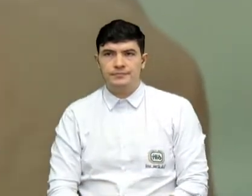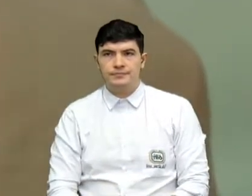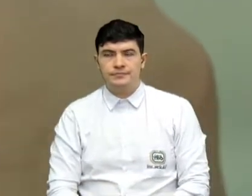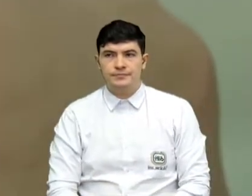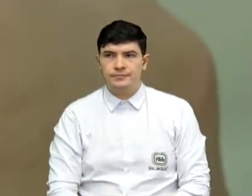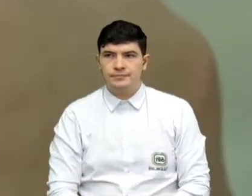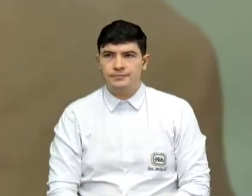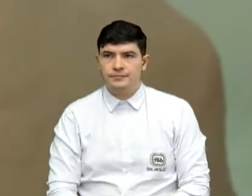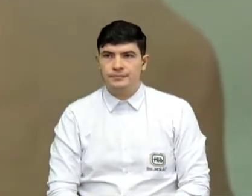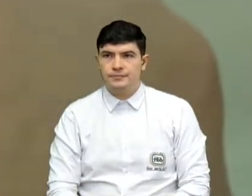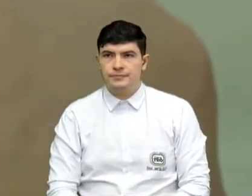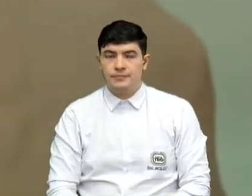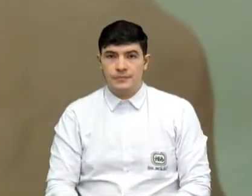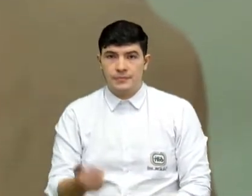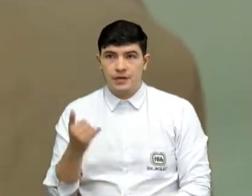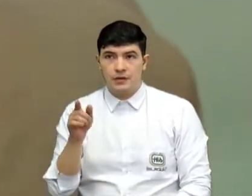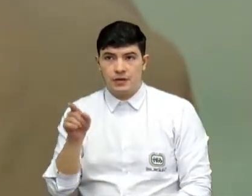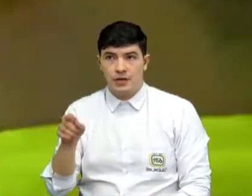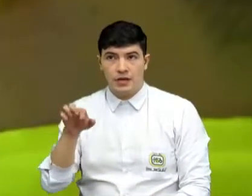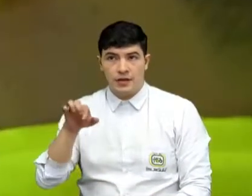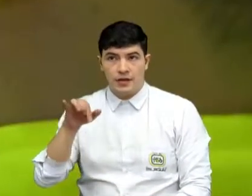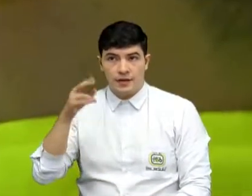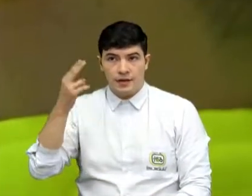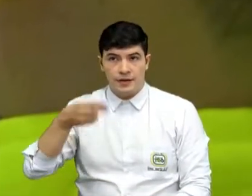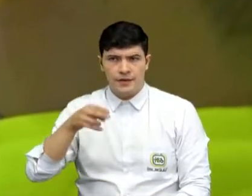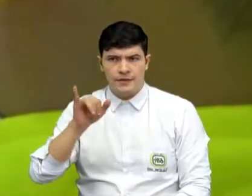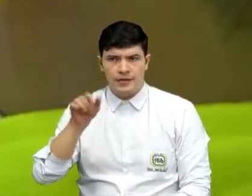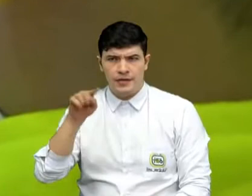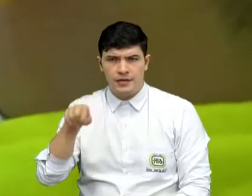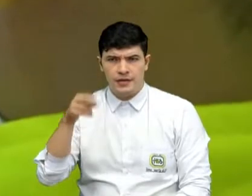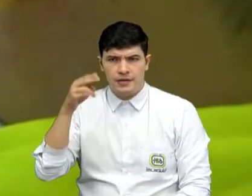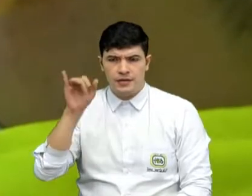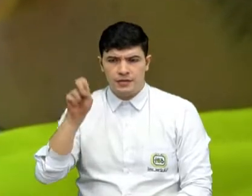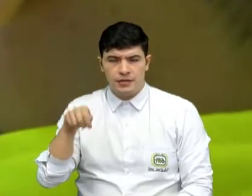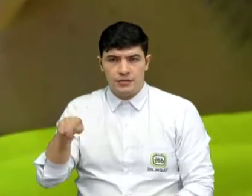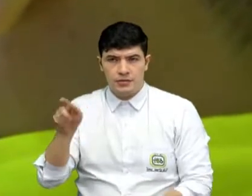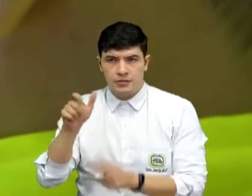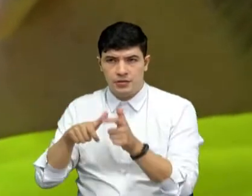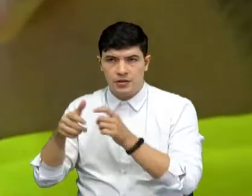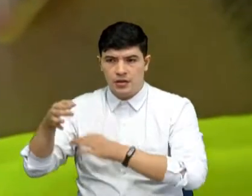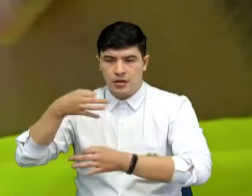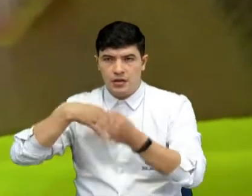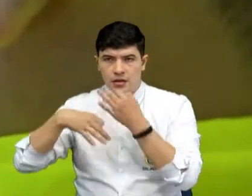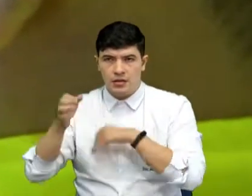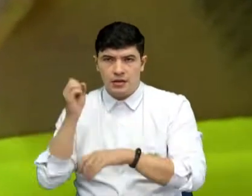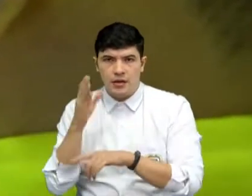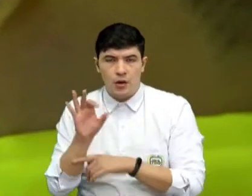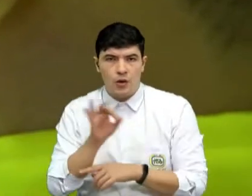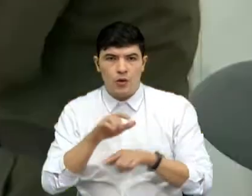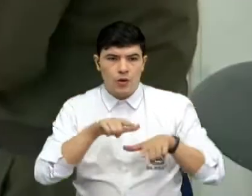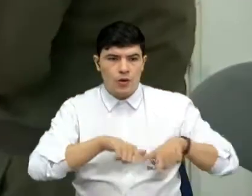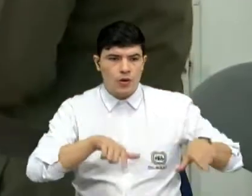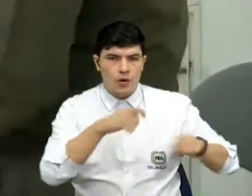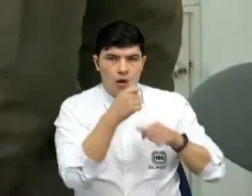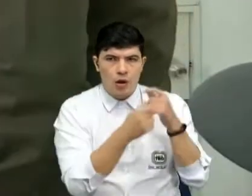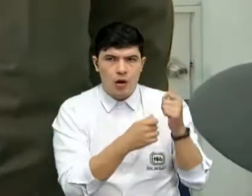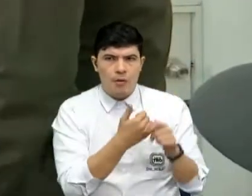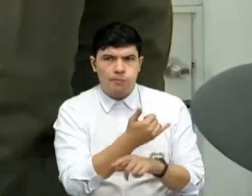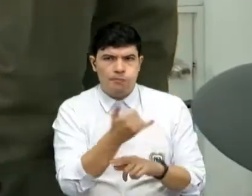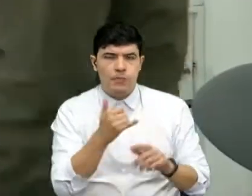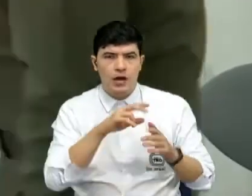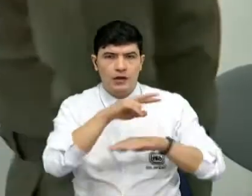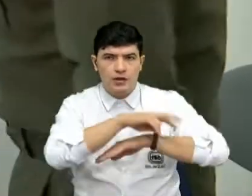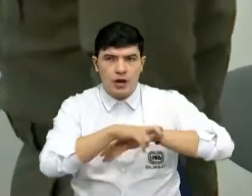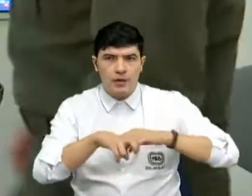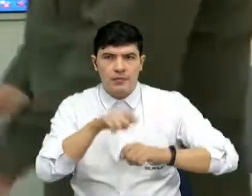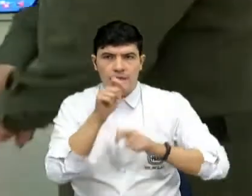modalidad conocida como phishing, estrategia que usan los estafadores para suplantar páginas de bancos y almacenes de cadena en donde roban el dinero